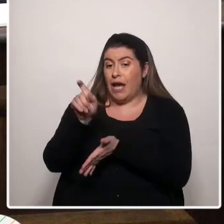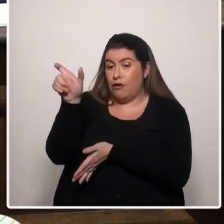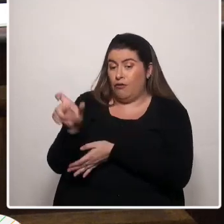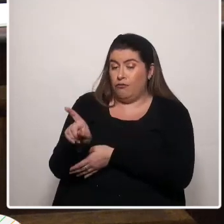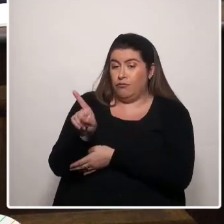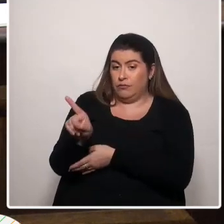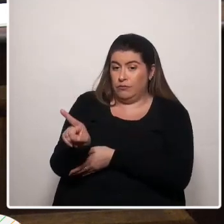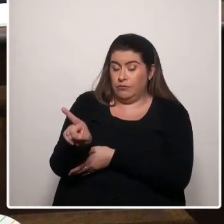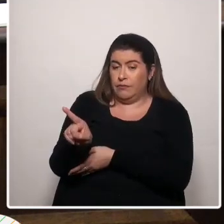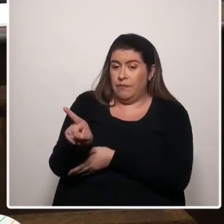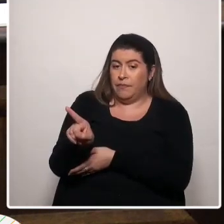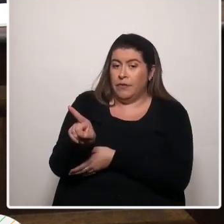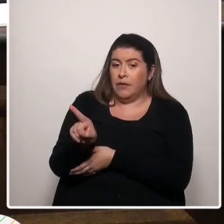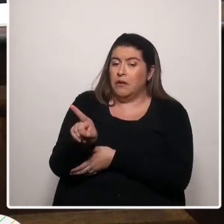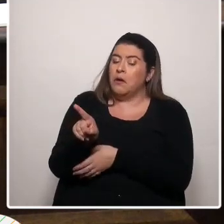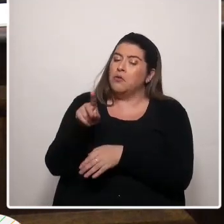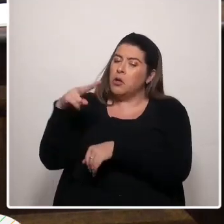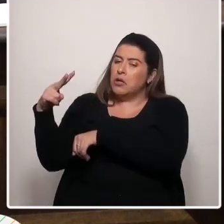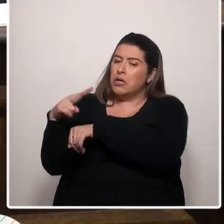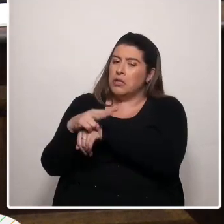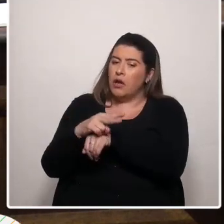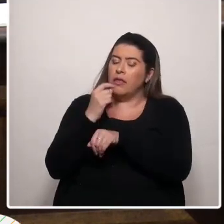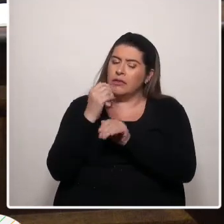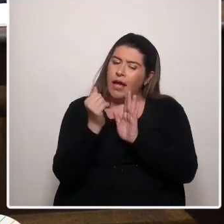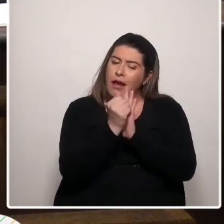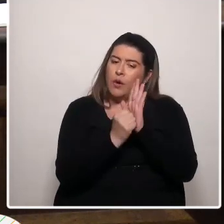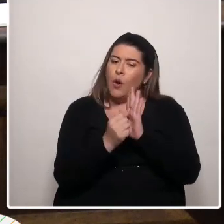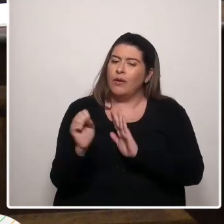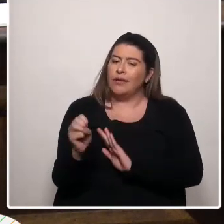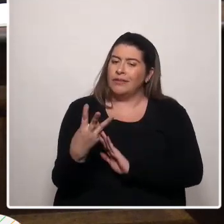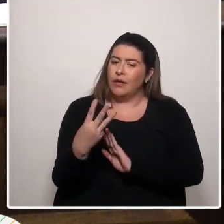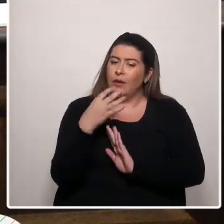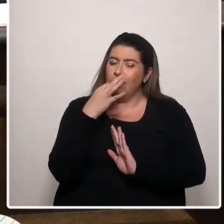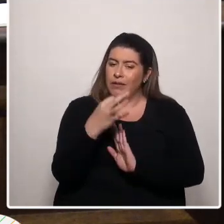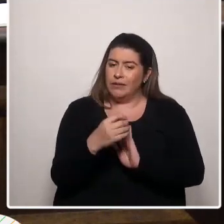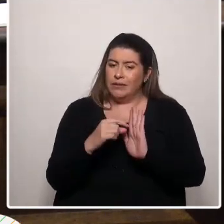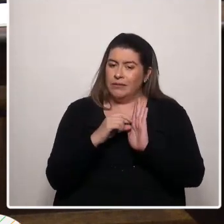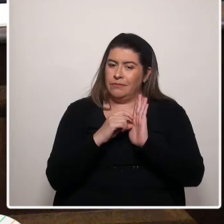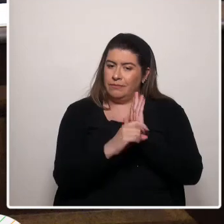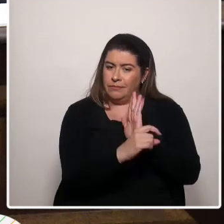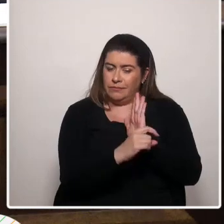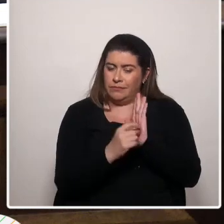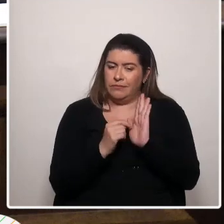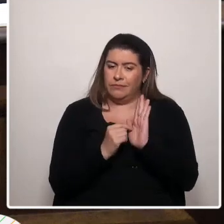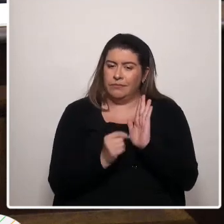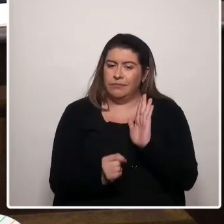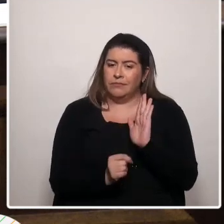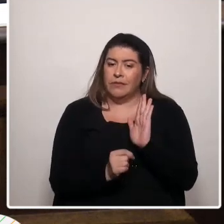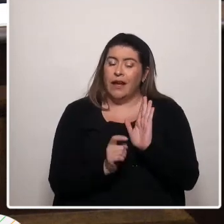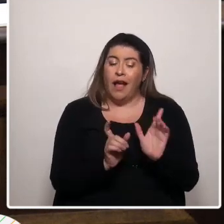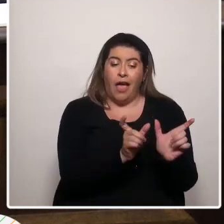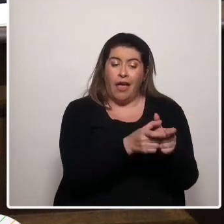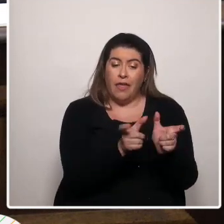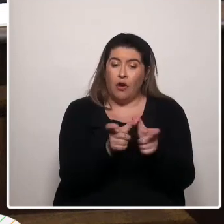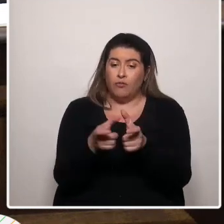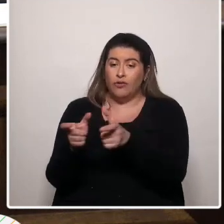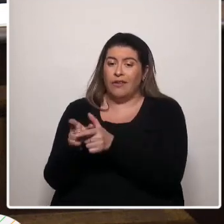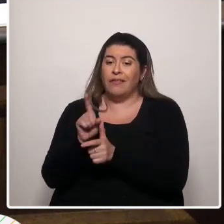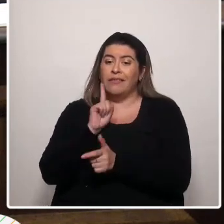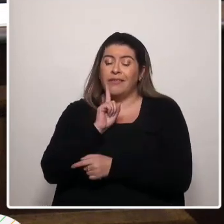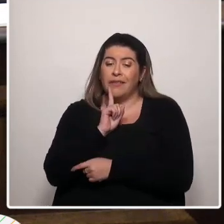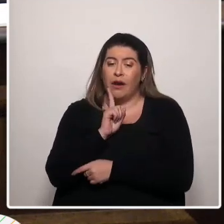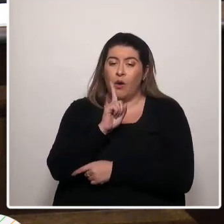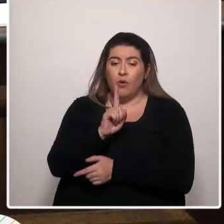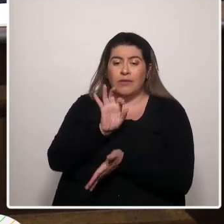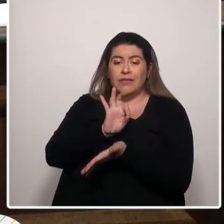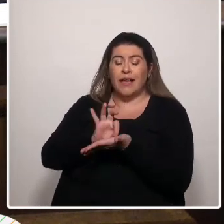parece que es importante tomar en cuenta lo que dice el artículo 3º, que lo cito en la parte pertinente. Cada comisión deberá contar con al menos una